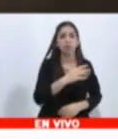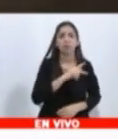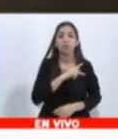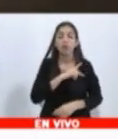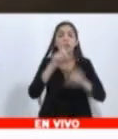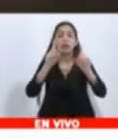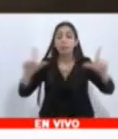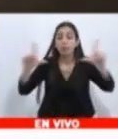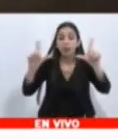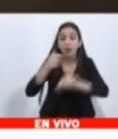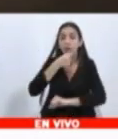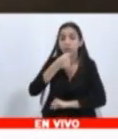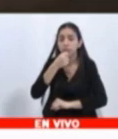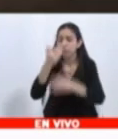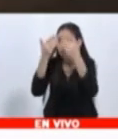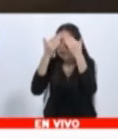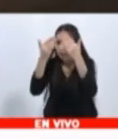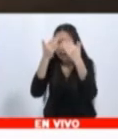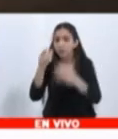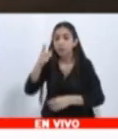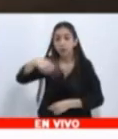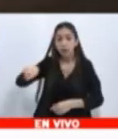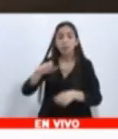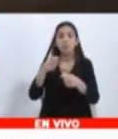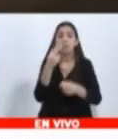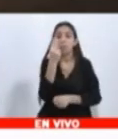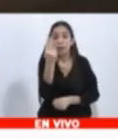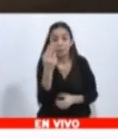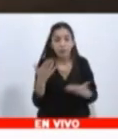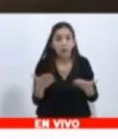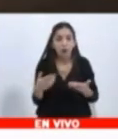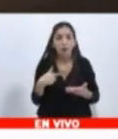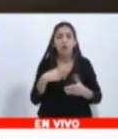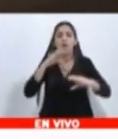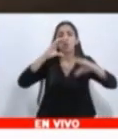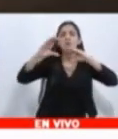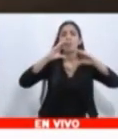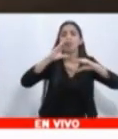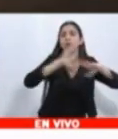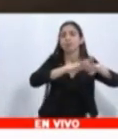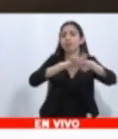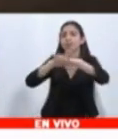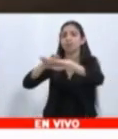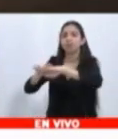Muchas gracias a todos, muchas gracias a los medios de comunicación por permitirme